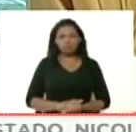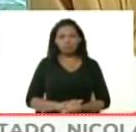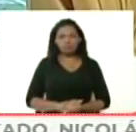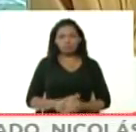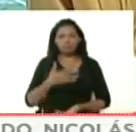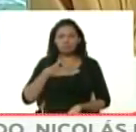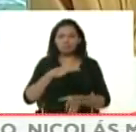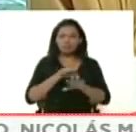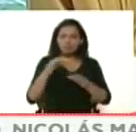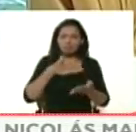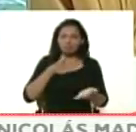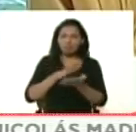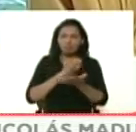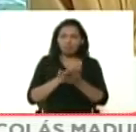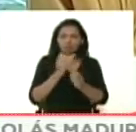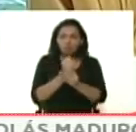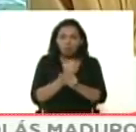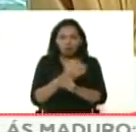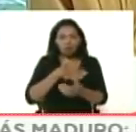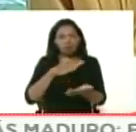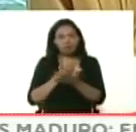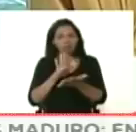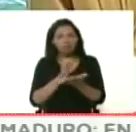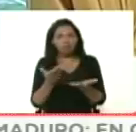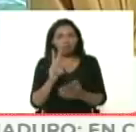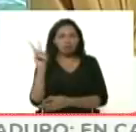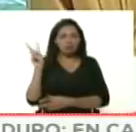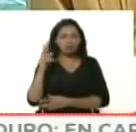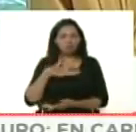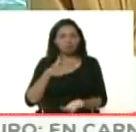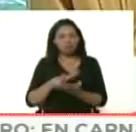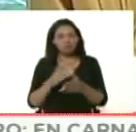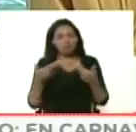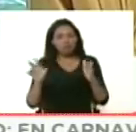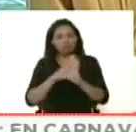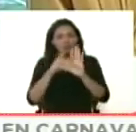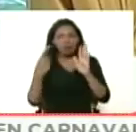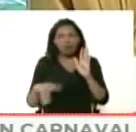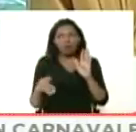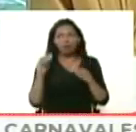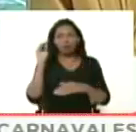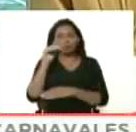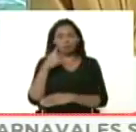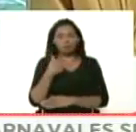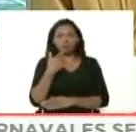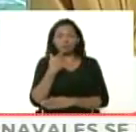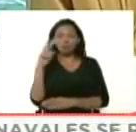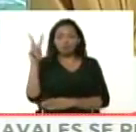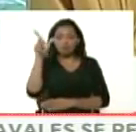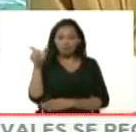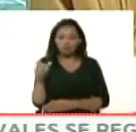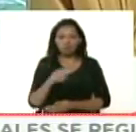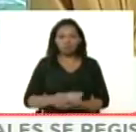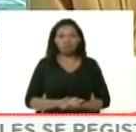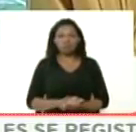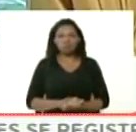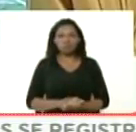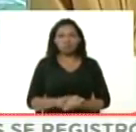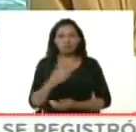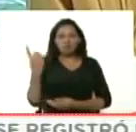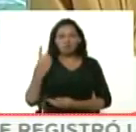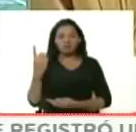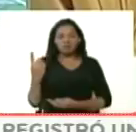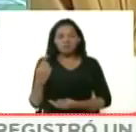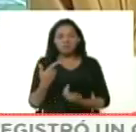Déjanos quieto, vale, trabajando. Venezuela merece su derecho al futuro, y yo le digo a los venezolanos, no solo lo